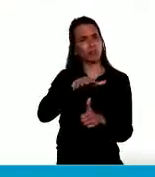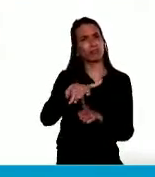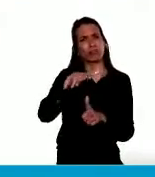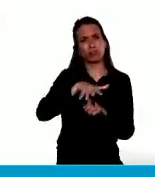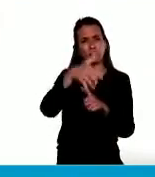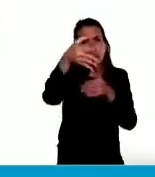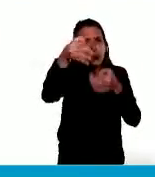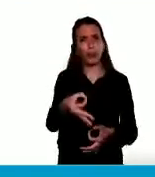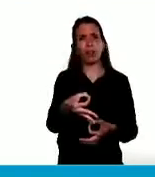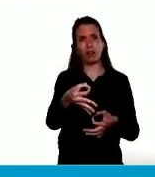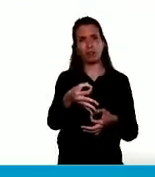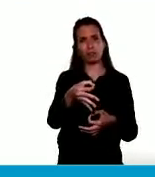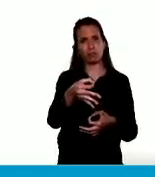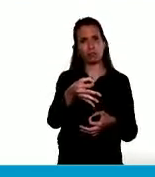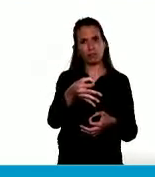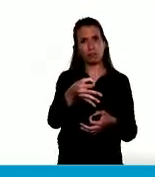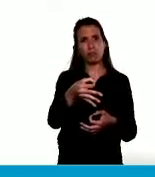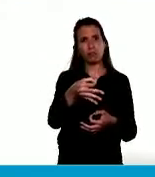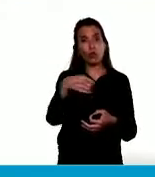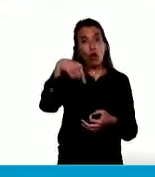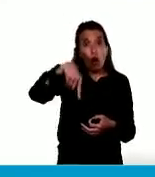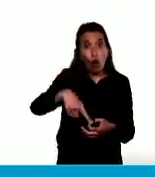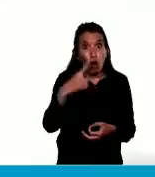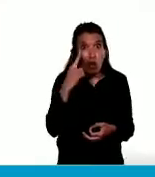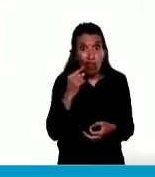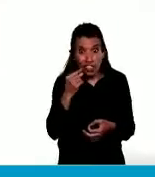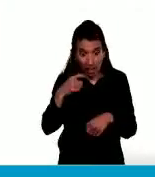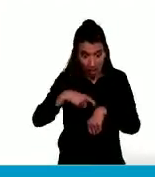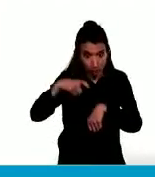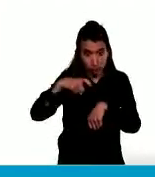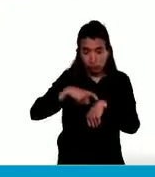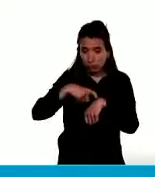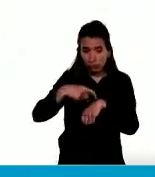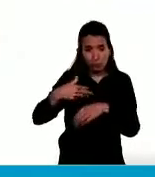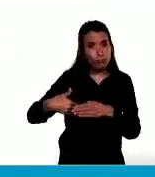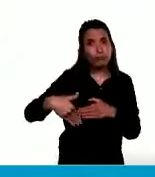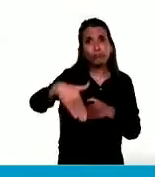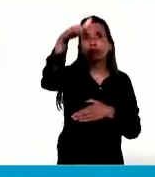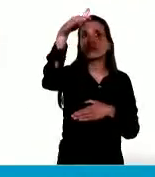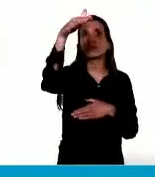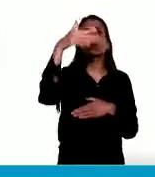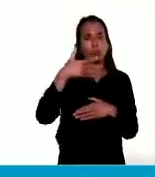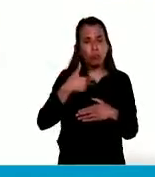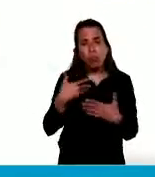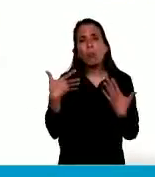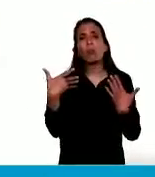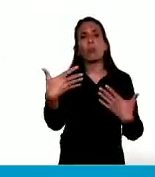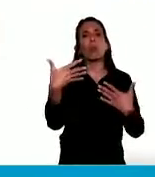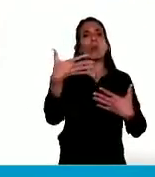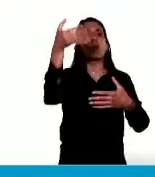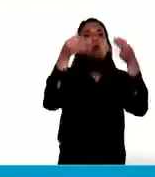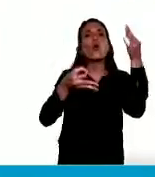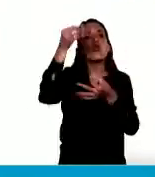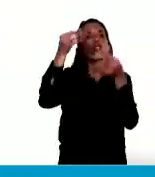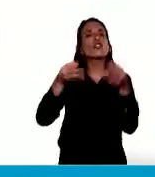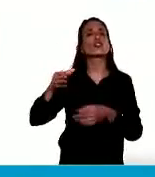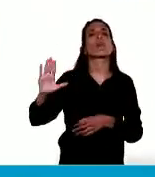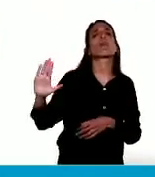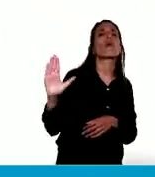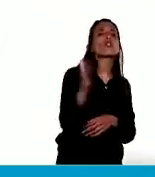disidentes, para que hoy, en tiempo y en urgencia, podamos decir justicia por Diana